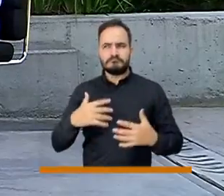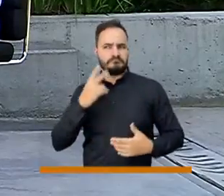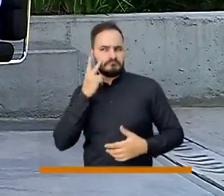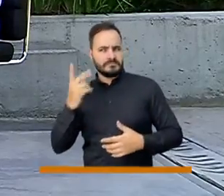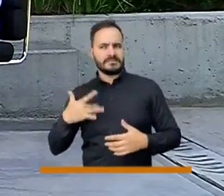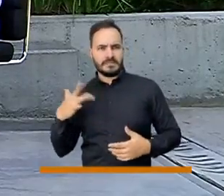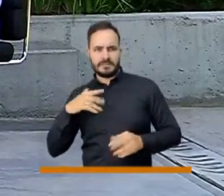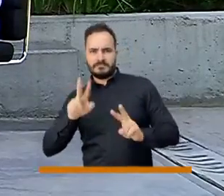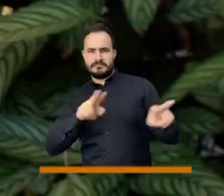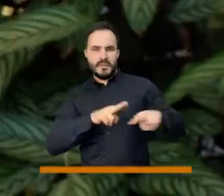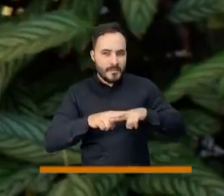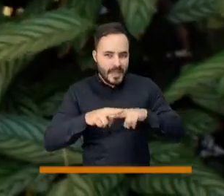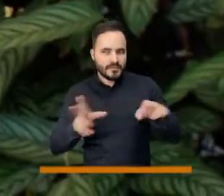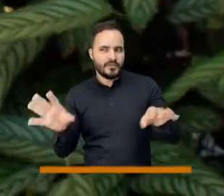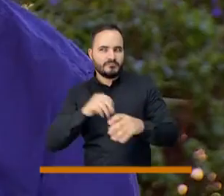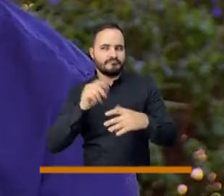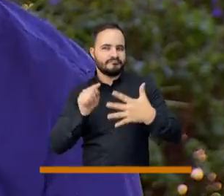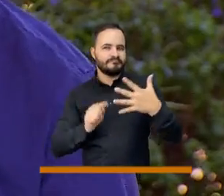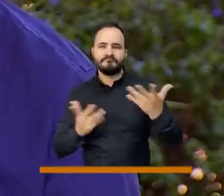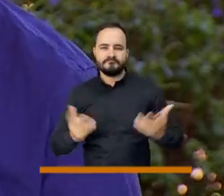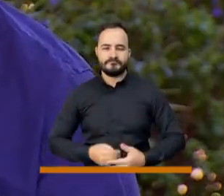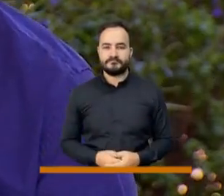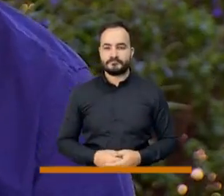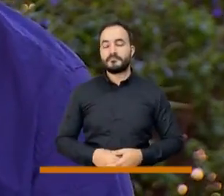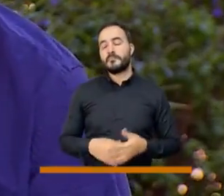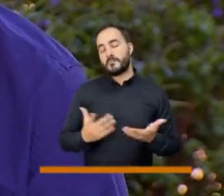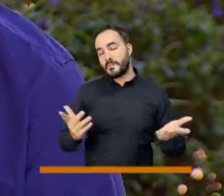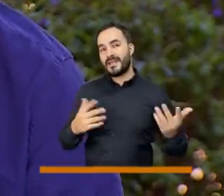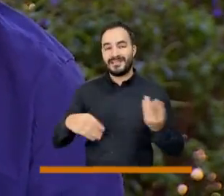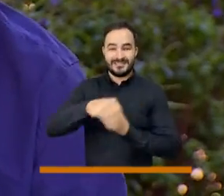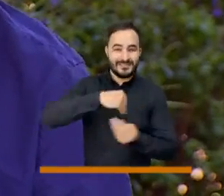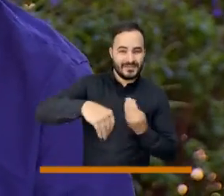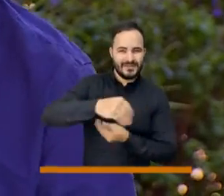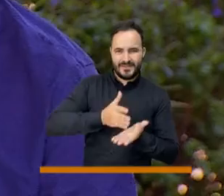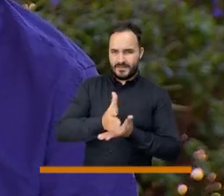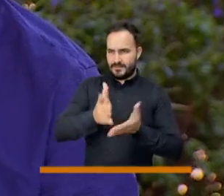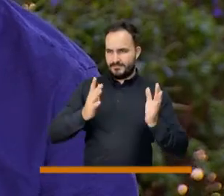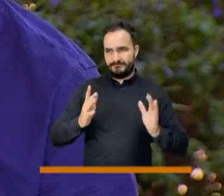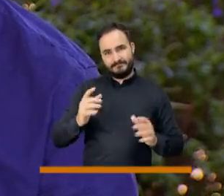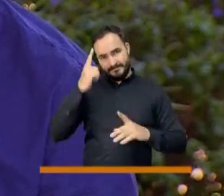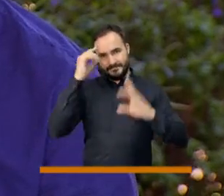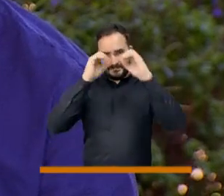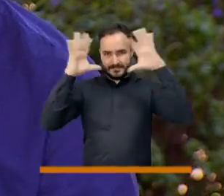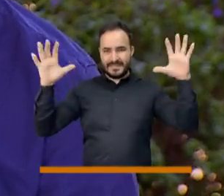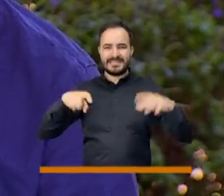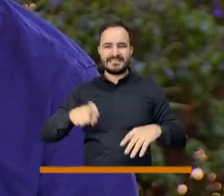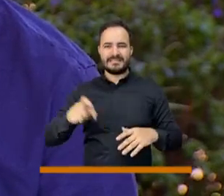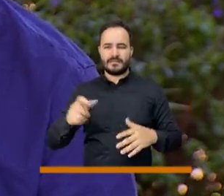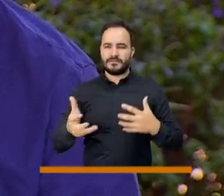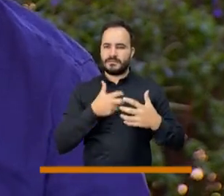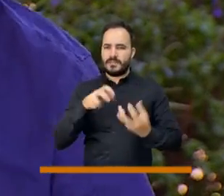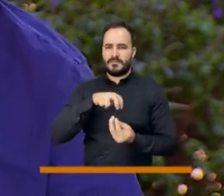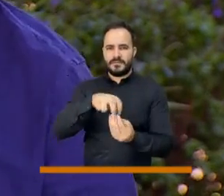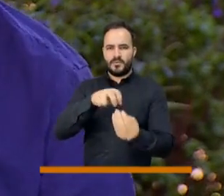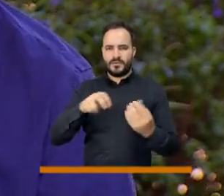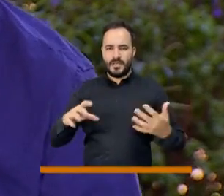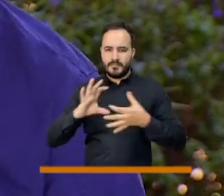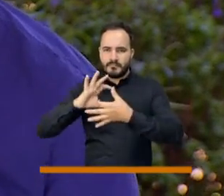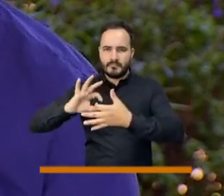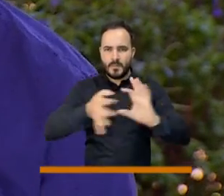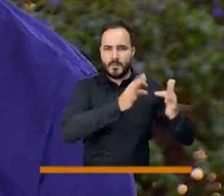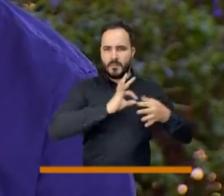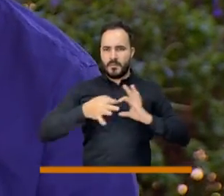la línea del metro, o cómo lo está viendo usted? Una verdadera ciudad sostenible, Alejo, tiene que tener un sistema de transporte público